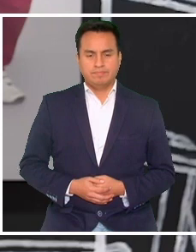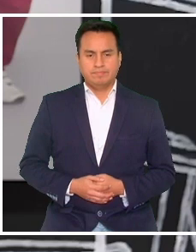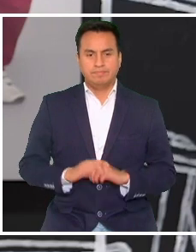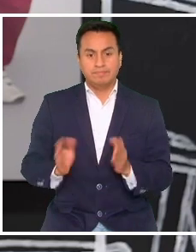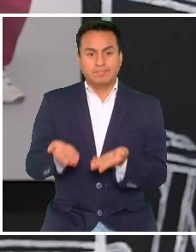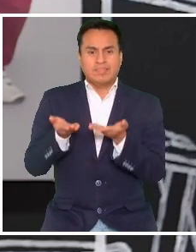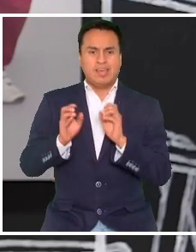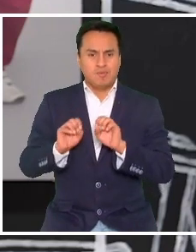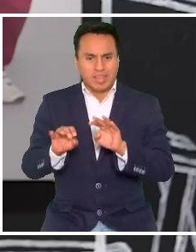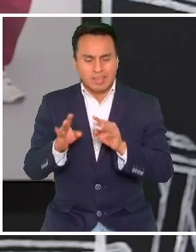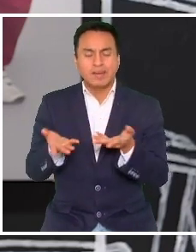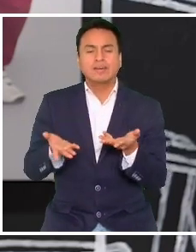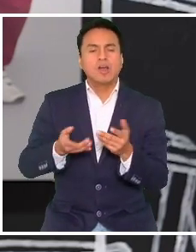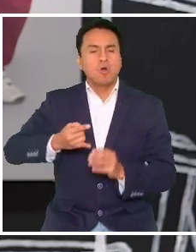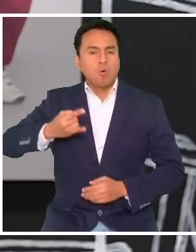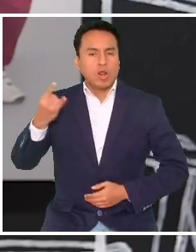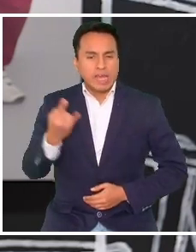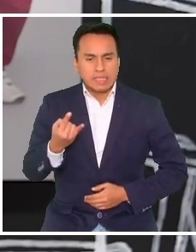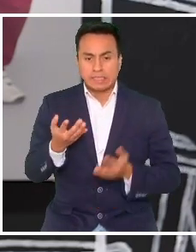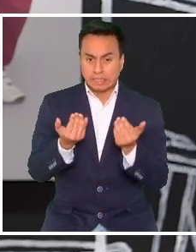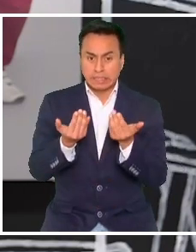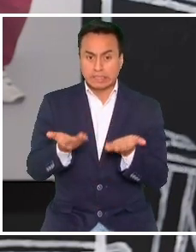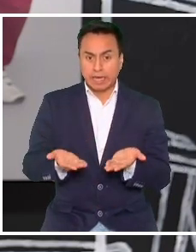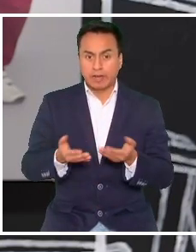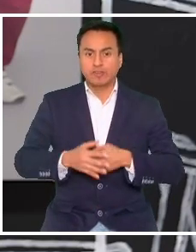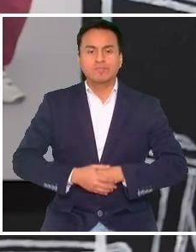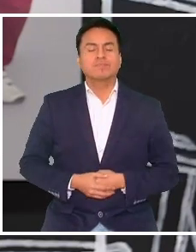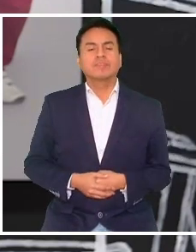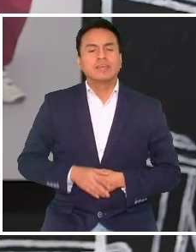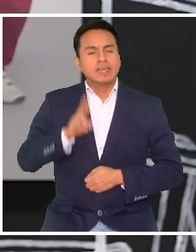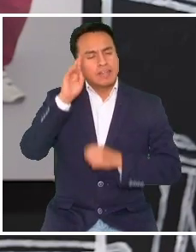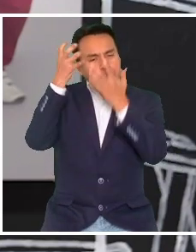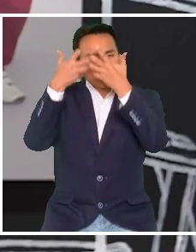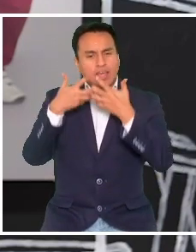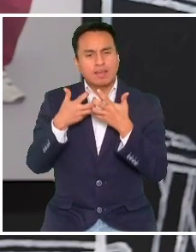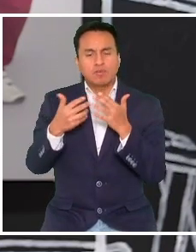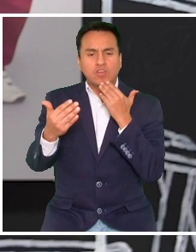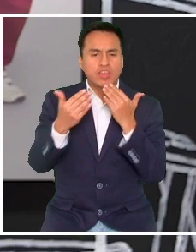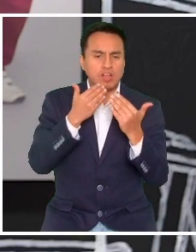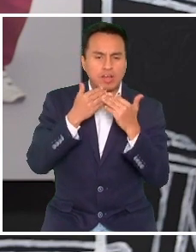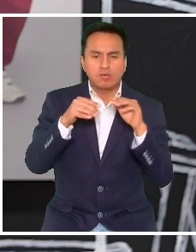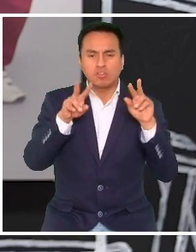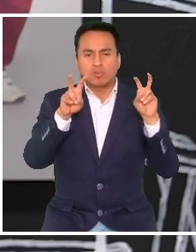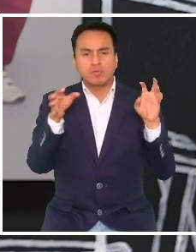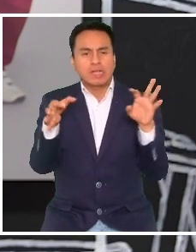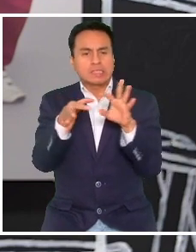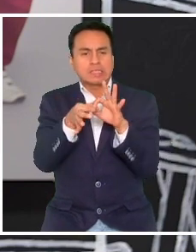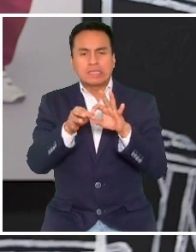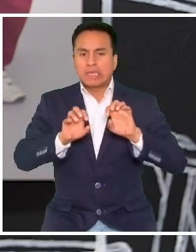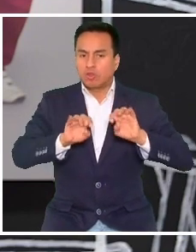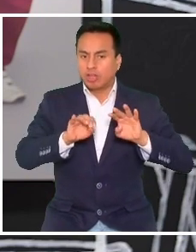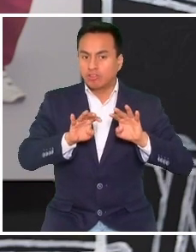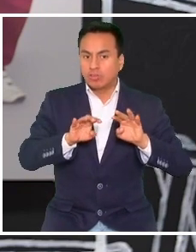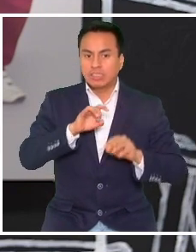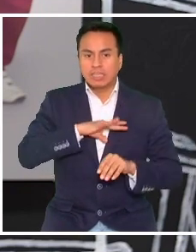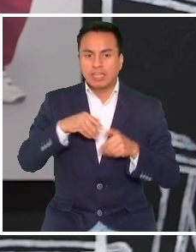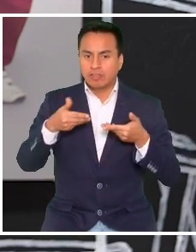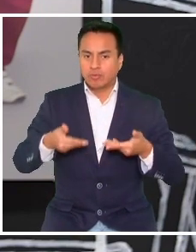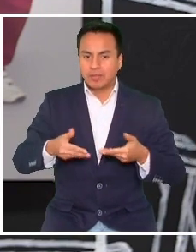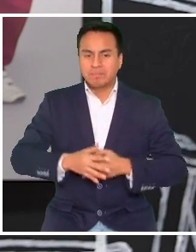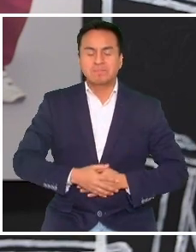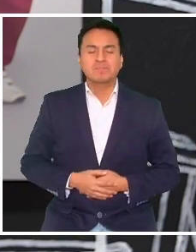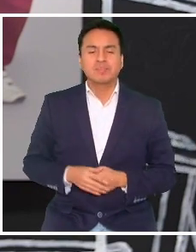la reactivación educativa hace urgente y necesario que reflexionemos y dialoguemos sobre el sentido de la educación en el chile actual